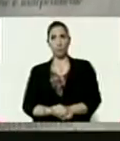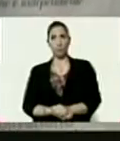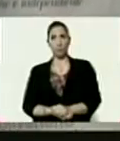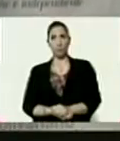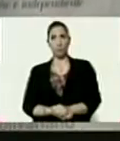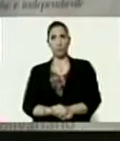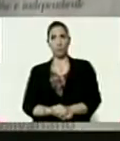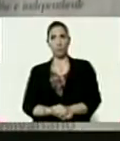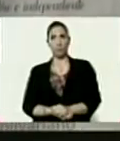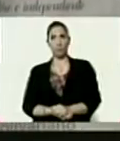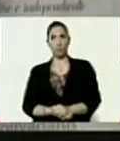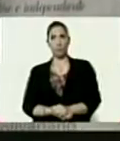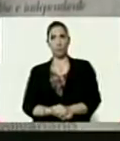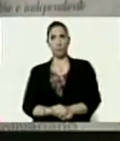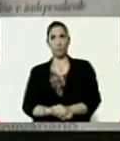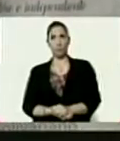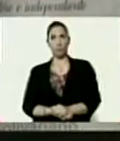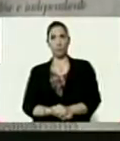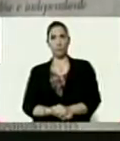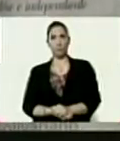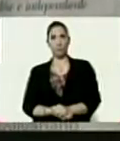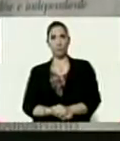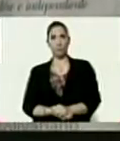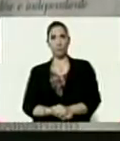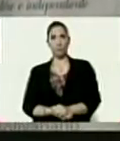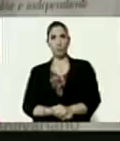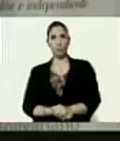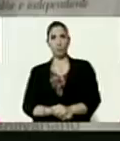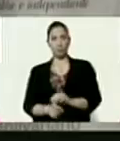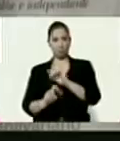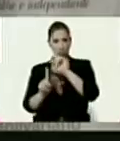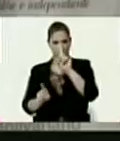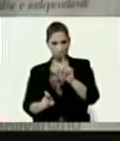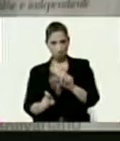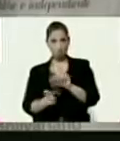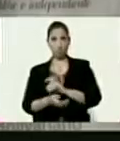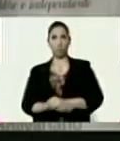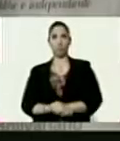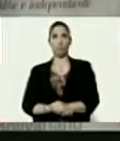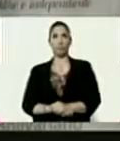No, las damas primero y luego tú. Va. Adelante, adelante.